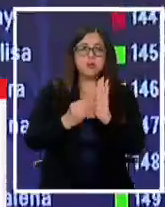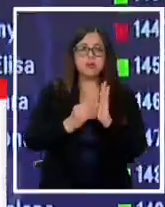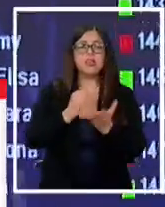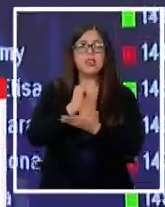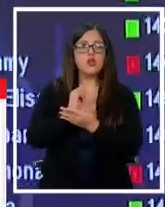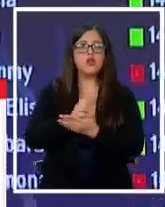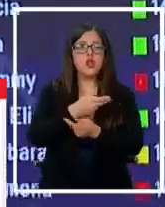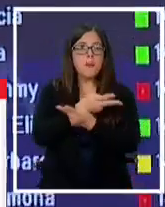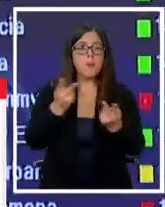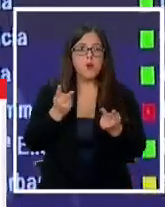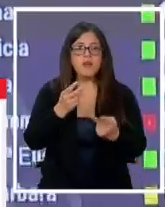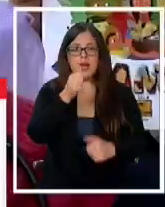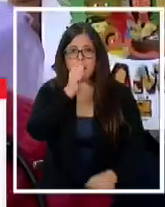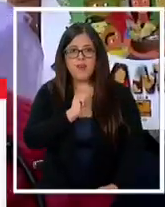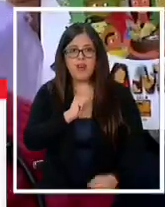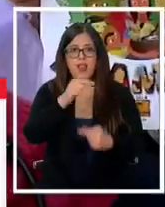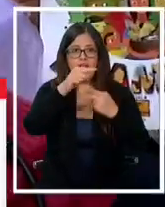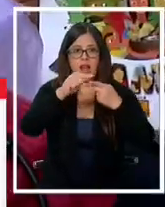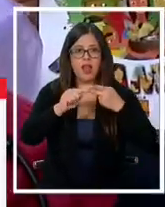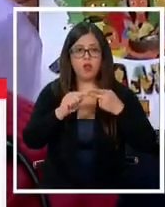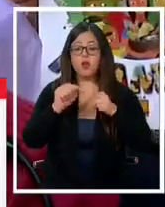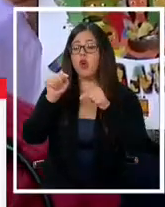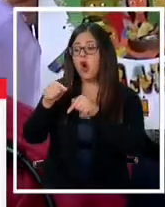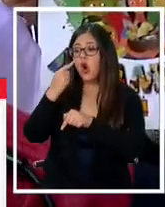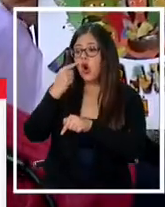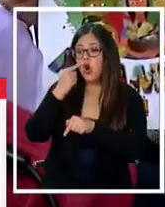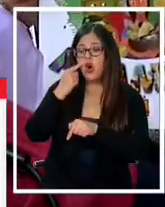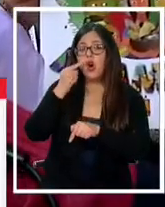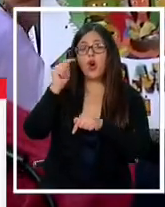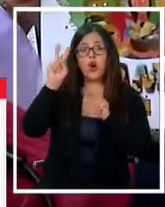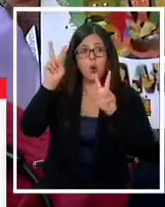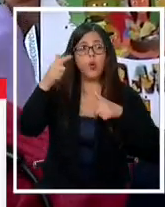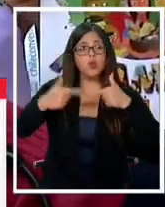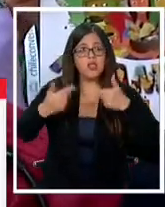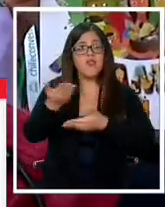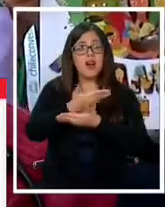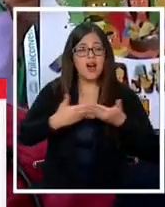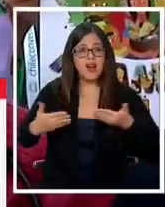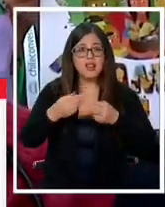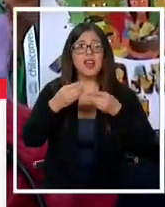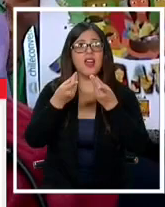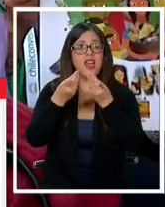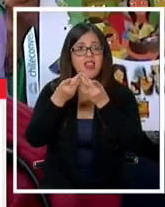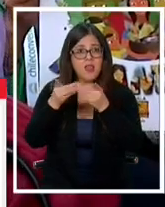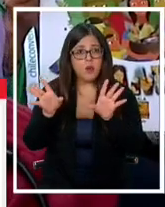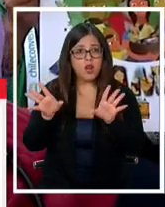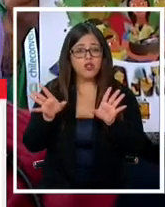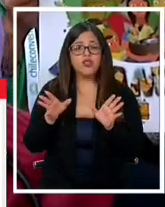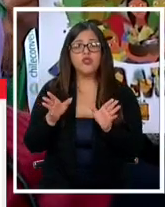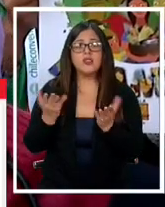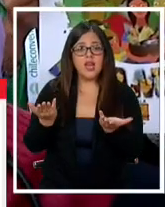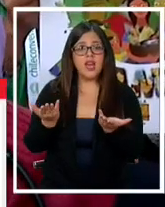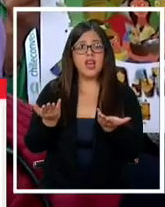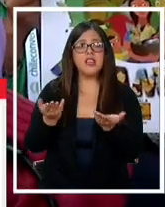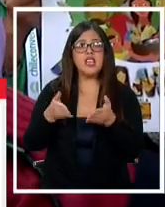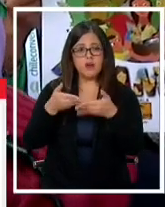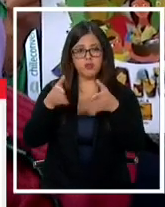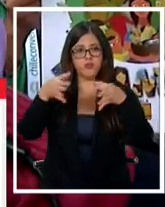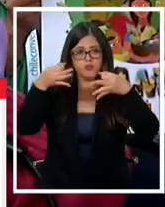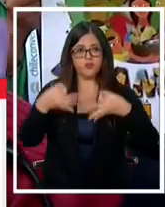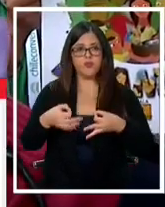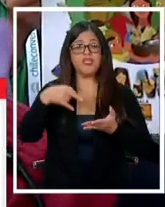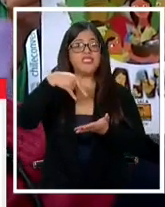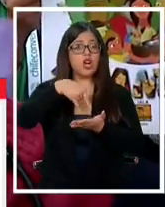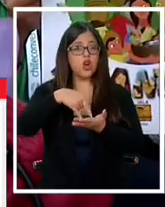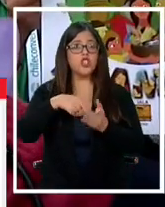públicos y privados entendemos que ese es un debate democrático que merece una gran apertura y sea el congreso